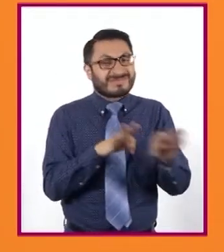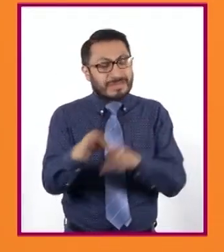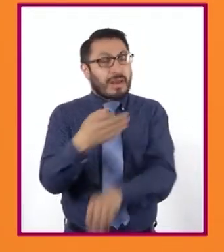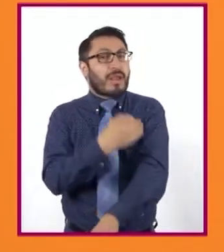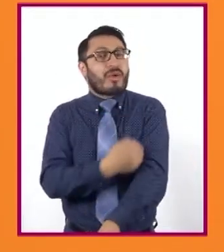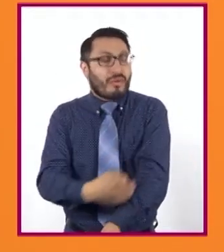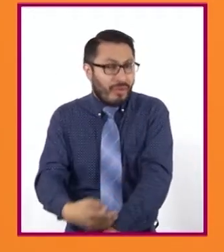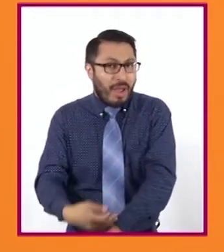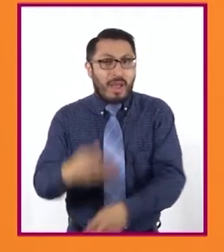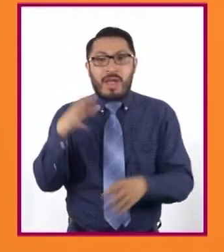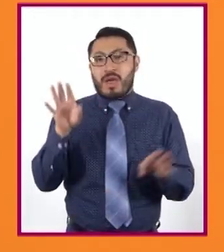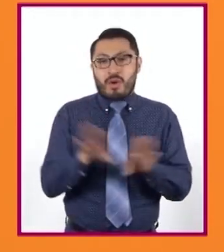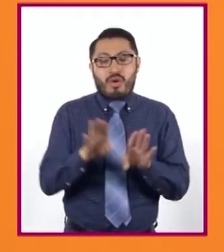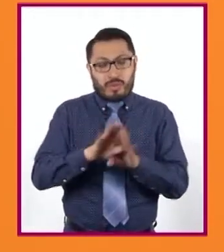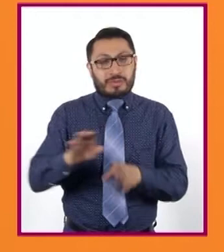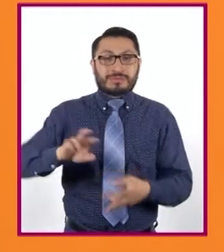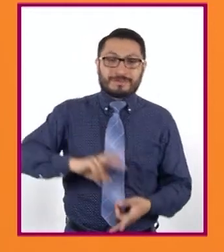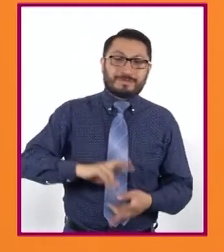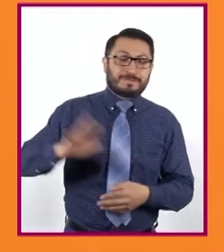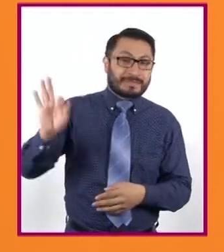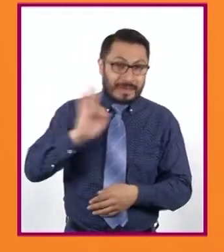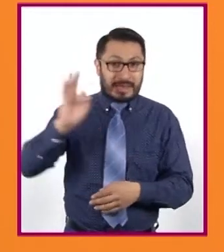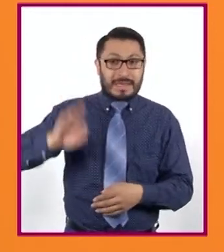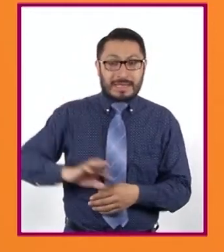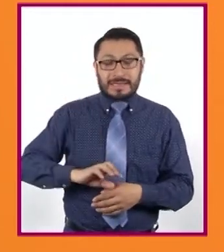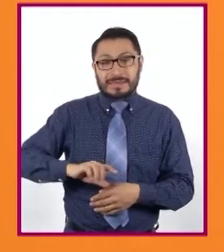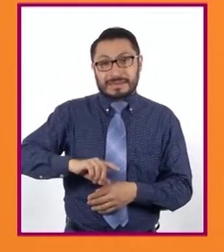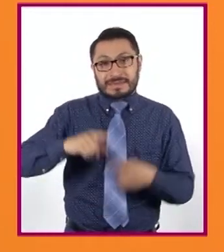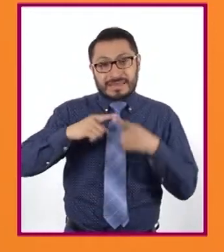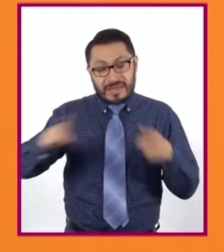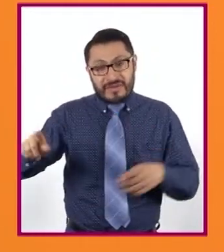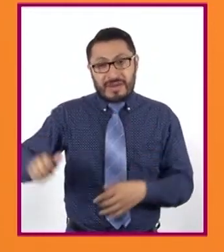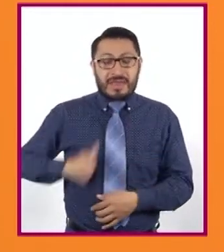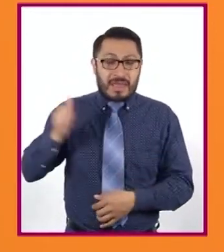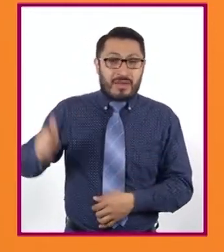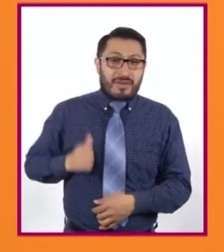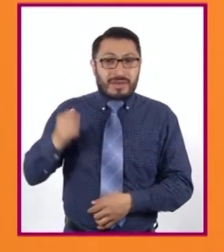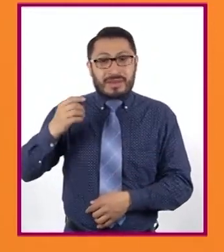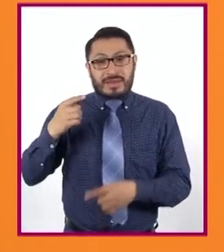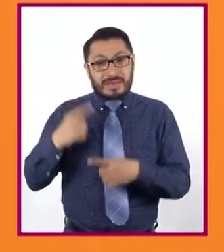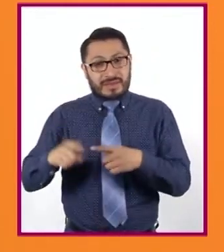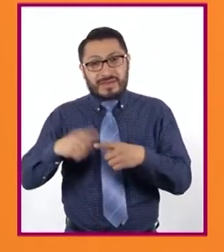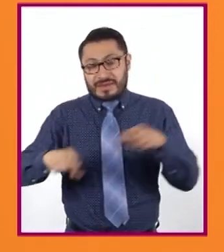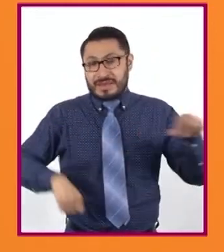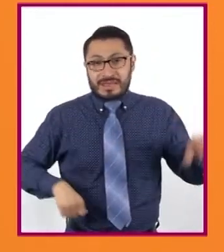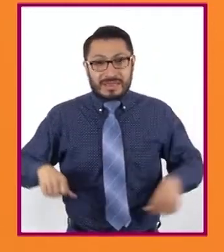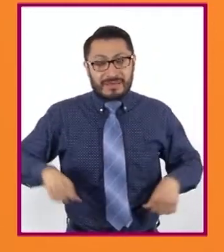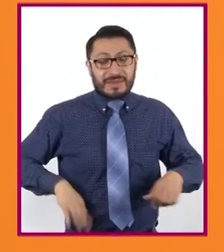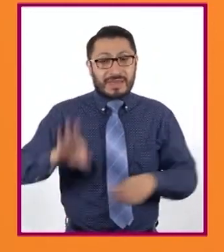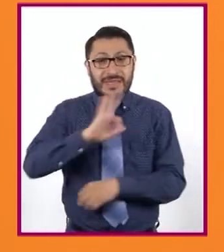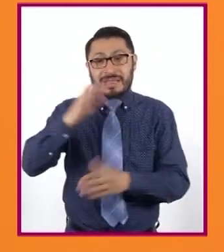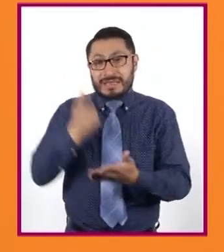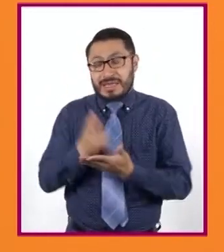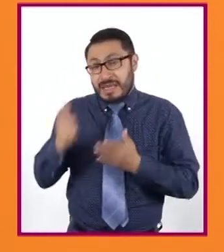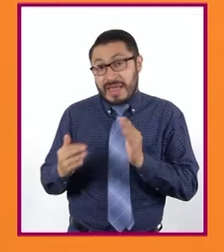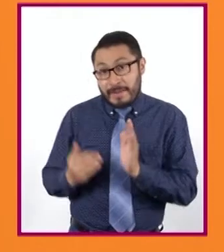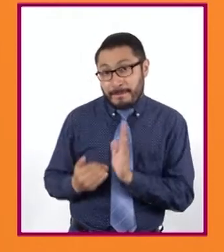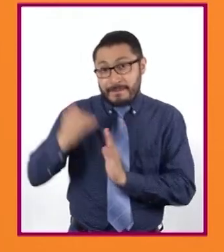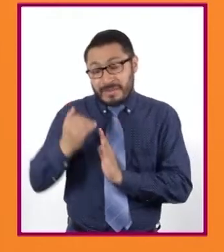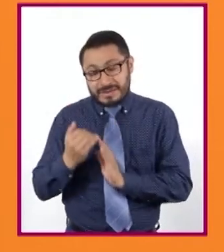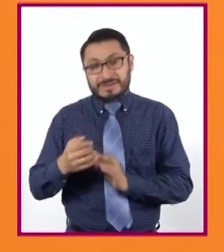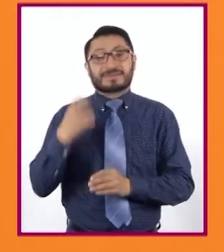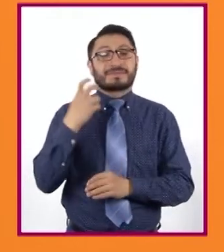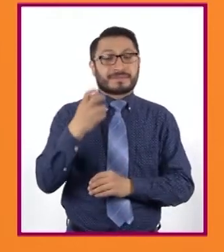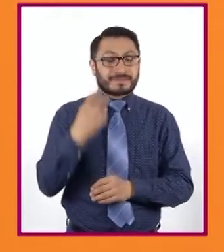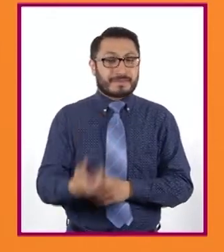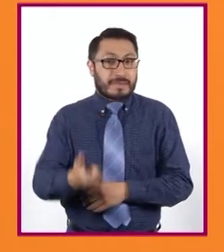familiar lo podrían aprovechar en otra actividad si el ingreso fuera suficiente. En las circunstancias económicas se